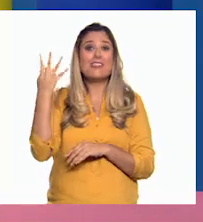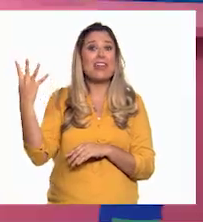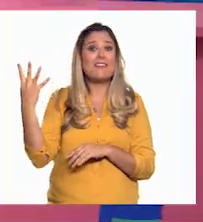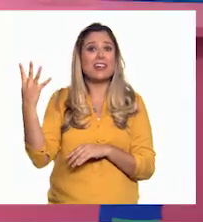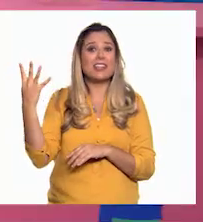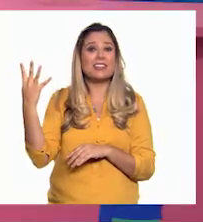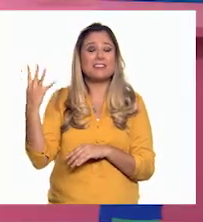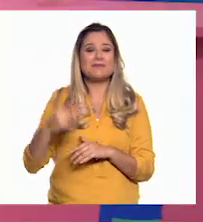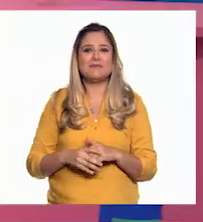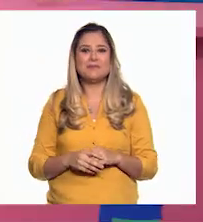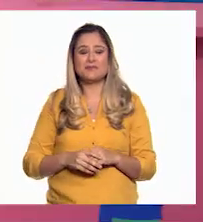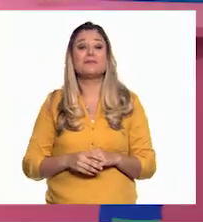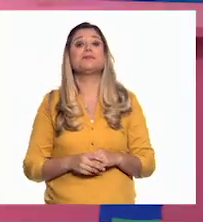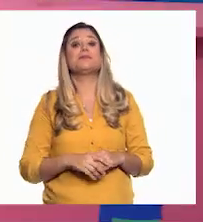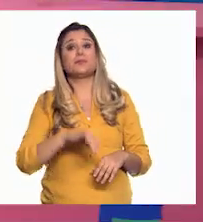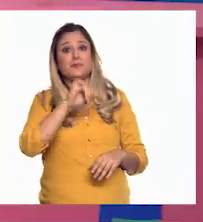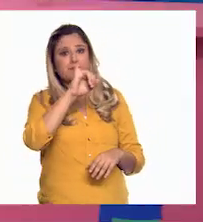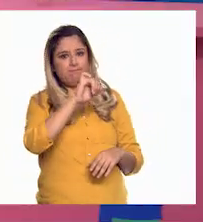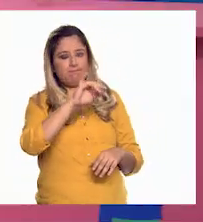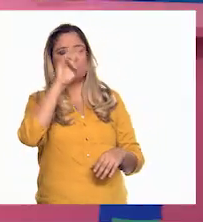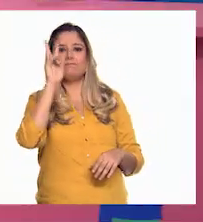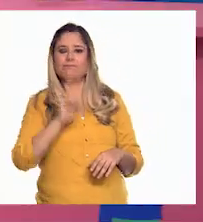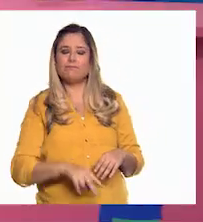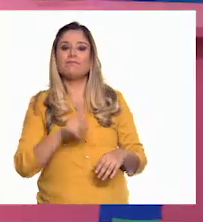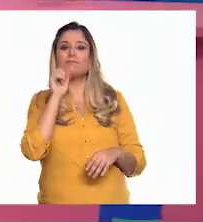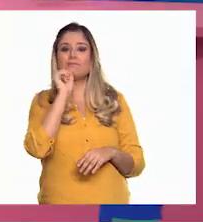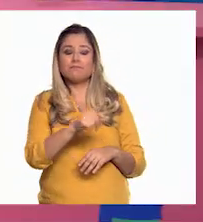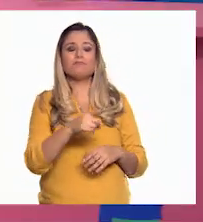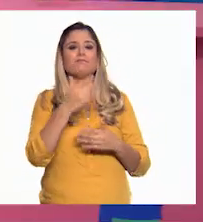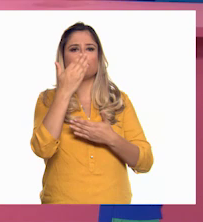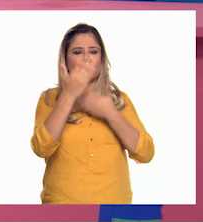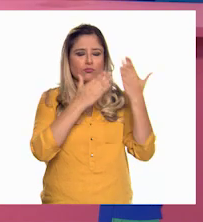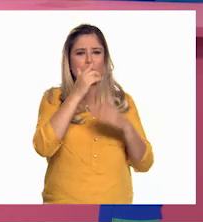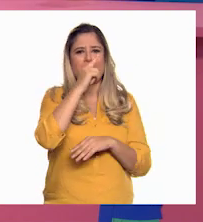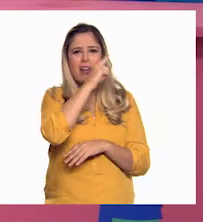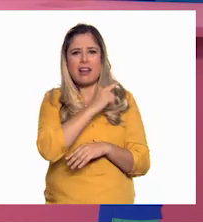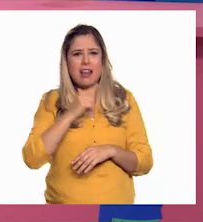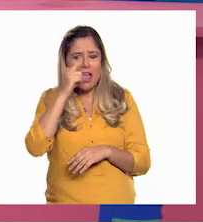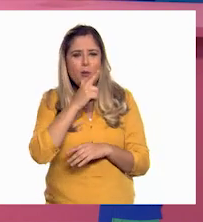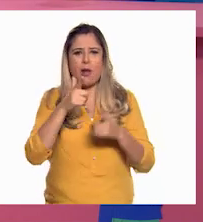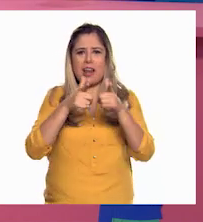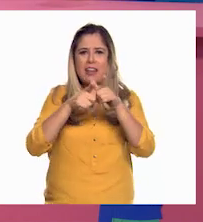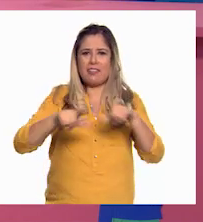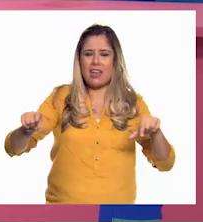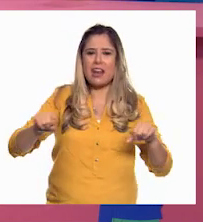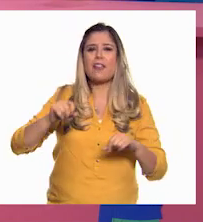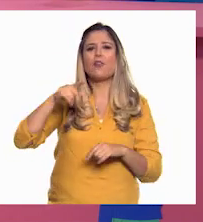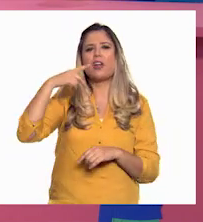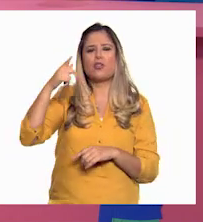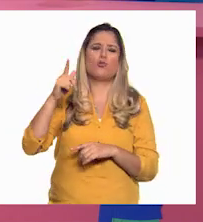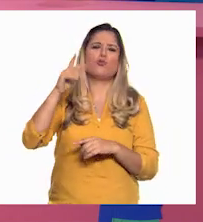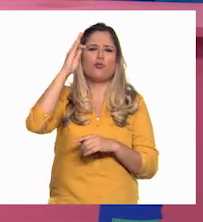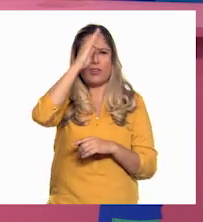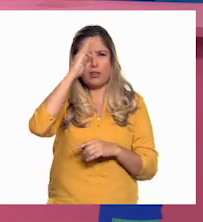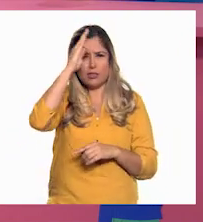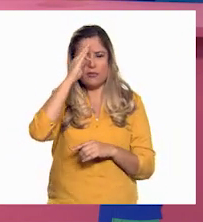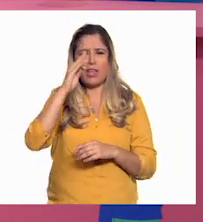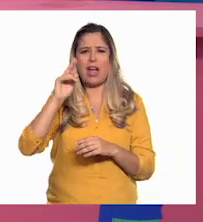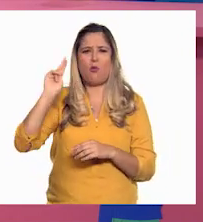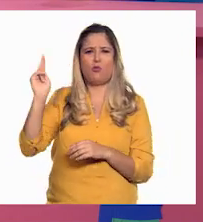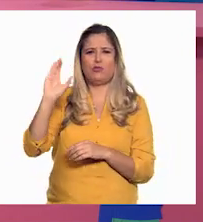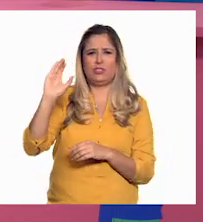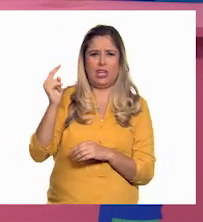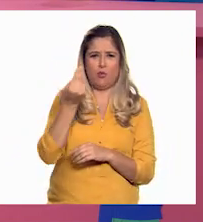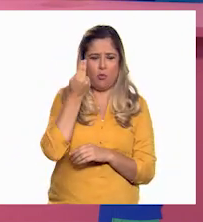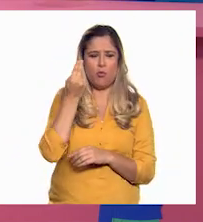1954. Sí, Ajá. y también vimos que estudió lengua y literatura hispánicas en la Facultad de Filosofía y Letras de la UNAM y